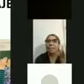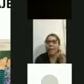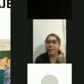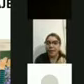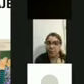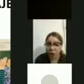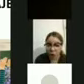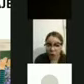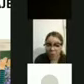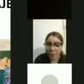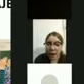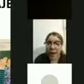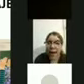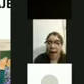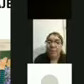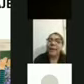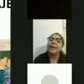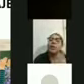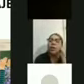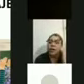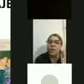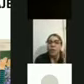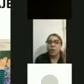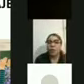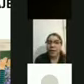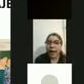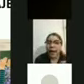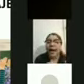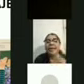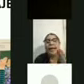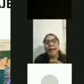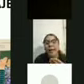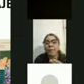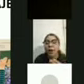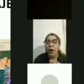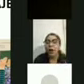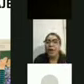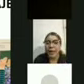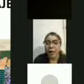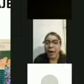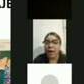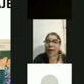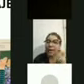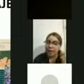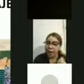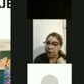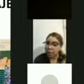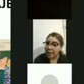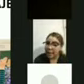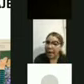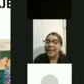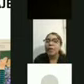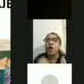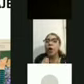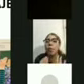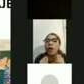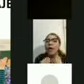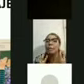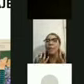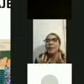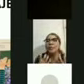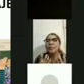de percepción mediante una organización mental. Es aquí lo que lleva, que dije anteriormente, es